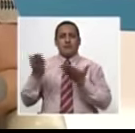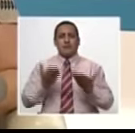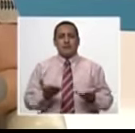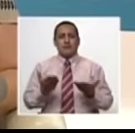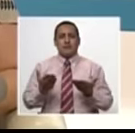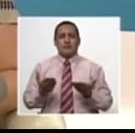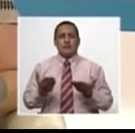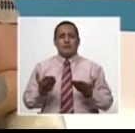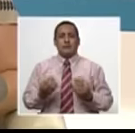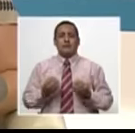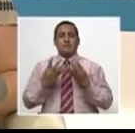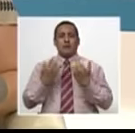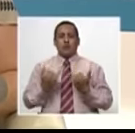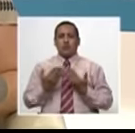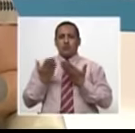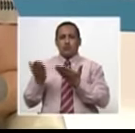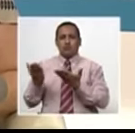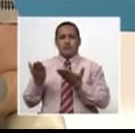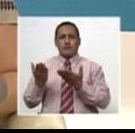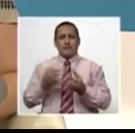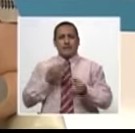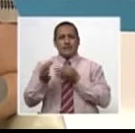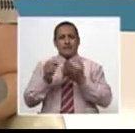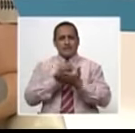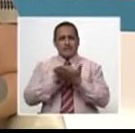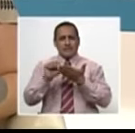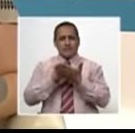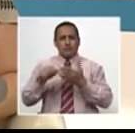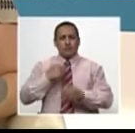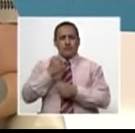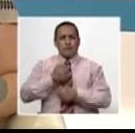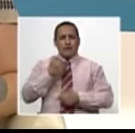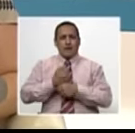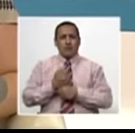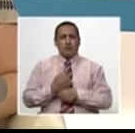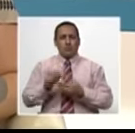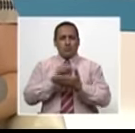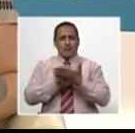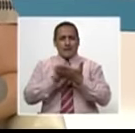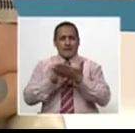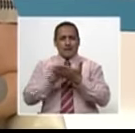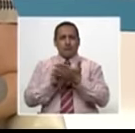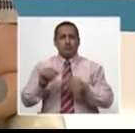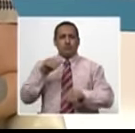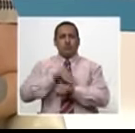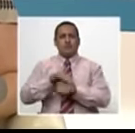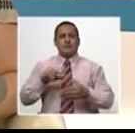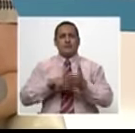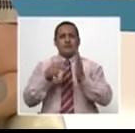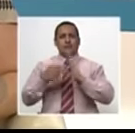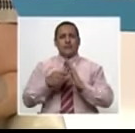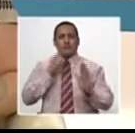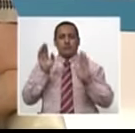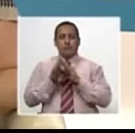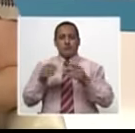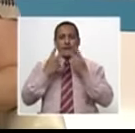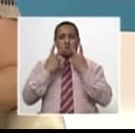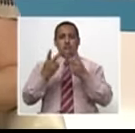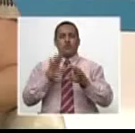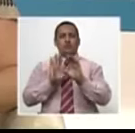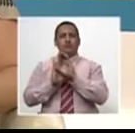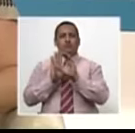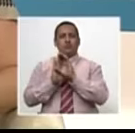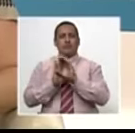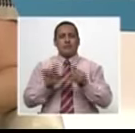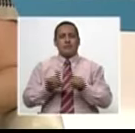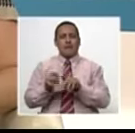Y bueno, usted ha escrito, elaborado un artículo respecto de la visión